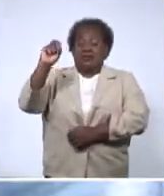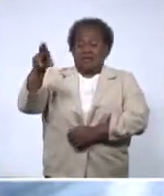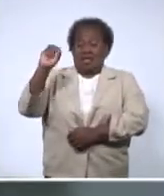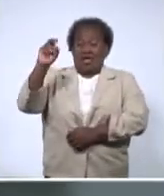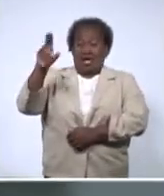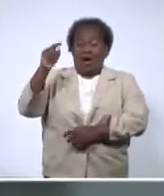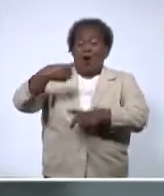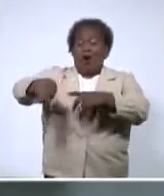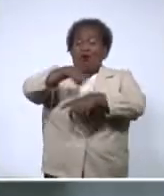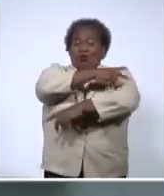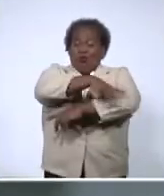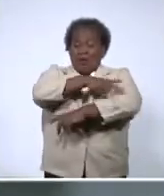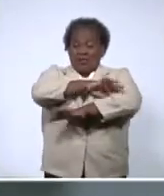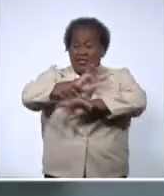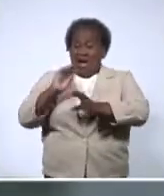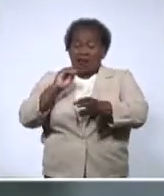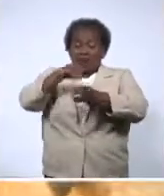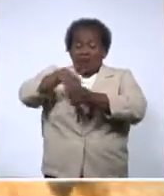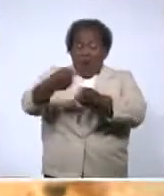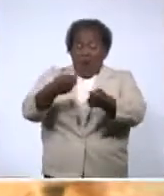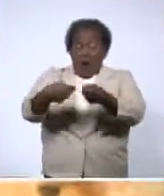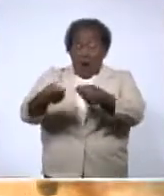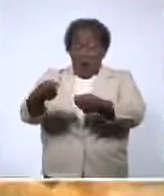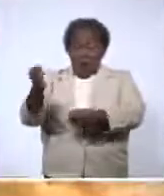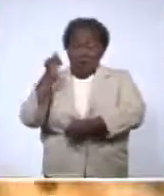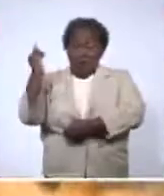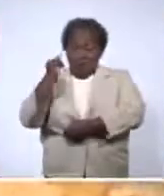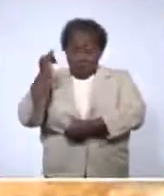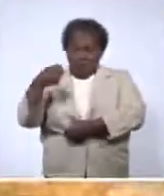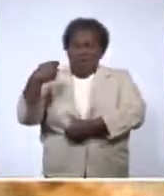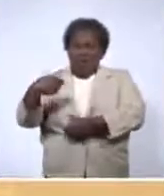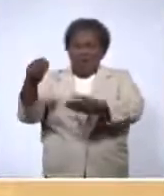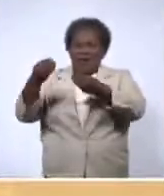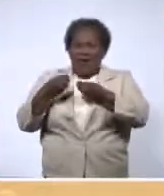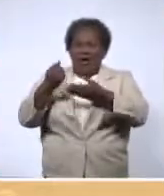totalmente al comercio internacional, debe aportar buenos dividendos al